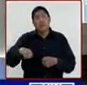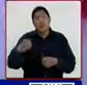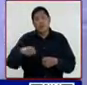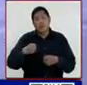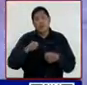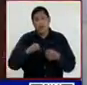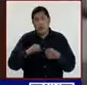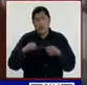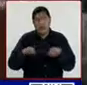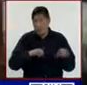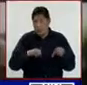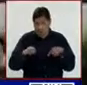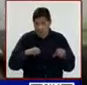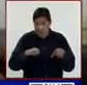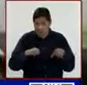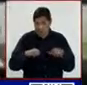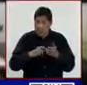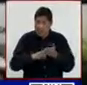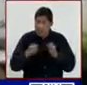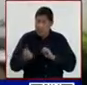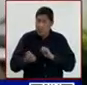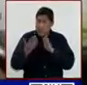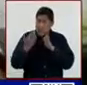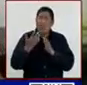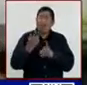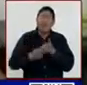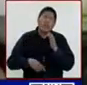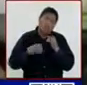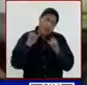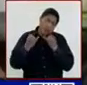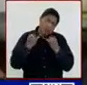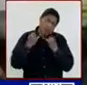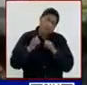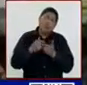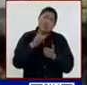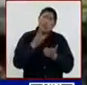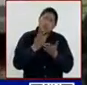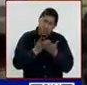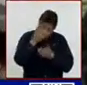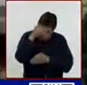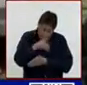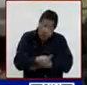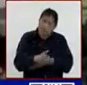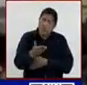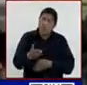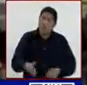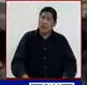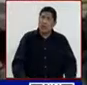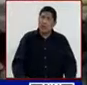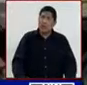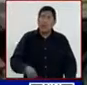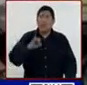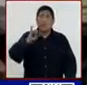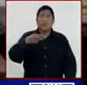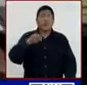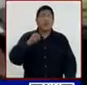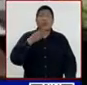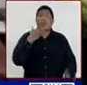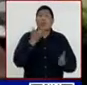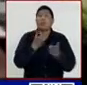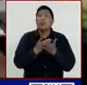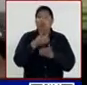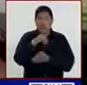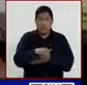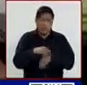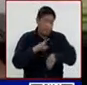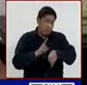mujer número 2, donde se está desarrollando esta audiencia. ¿Qué información última nos tienes, Roberto? ¿Cómo estás? Buenas noches. John, ¿cómo está? Buenas noches. Desde las